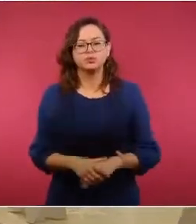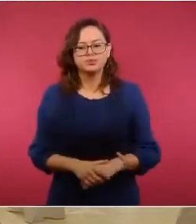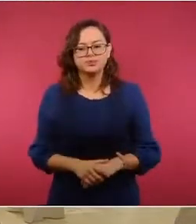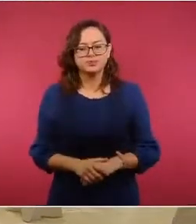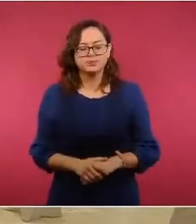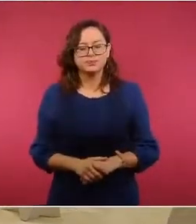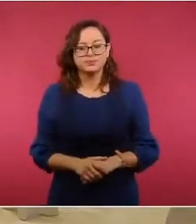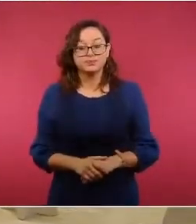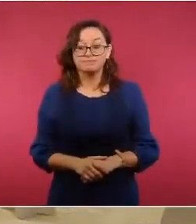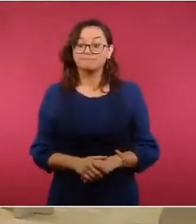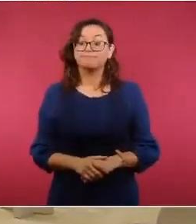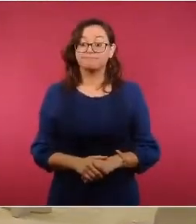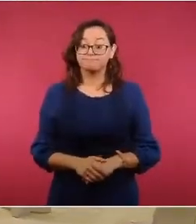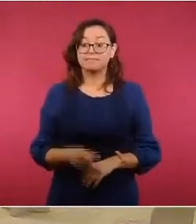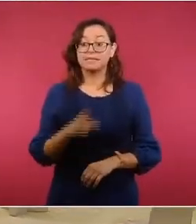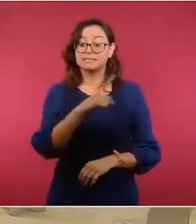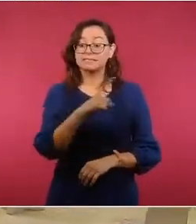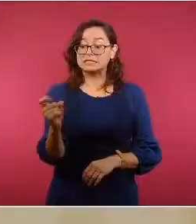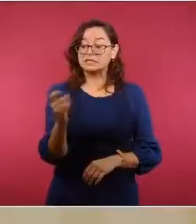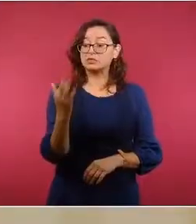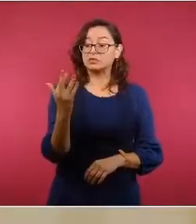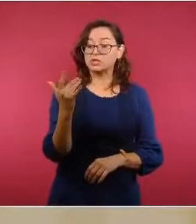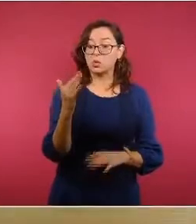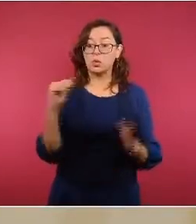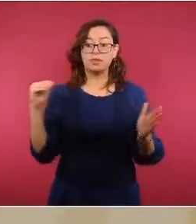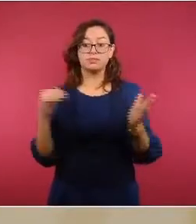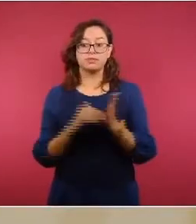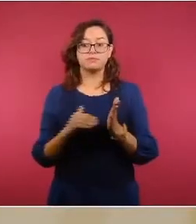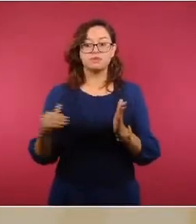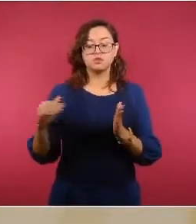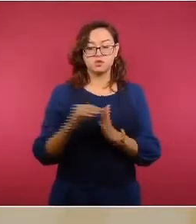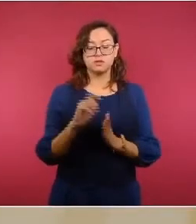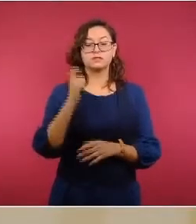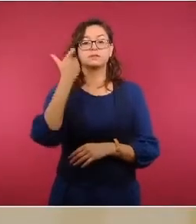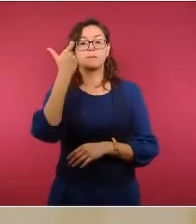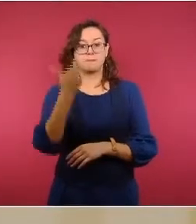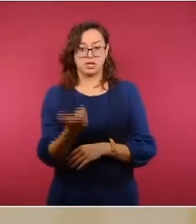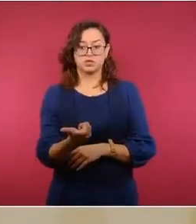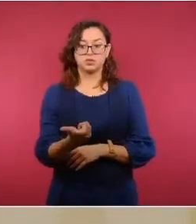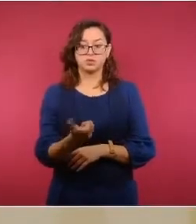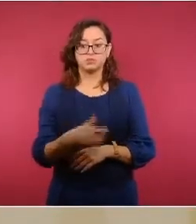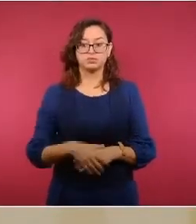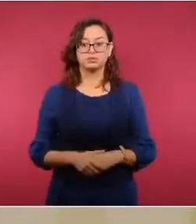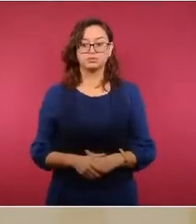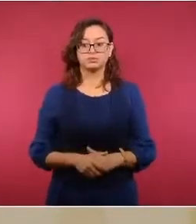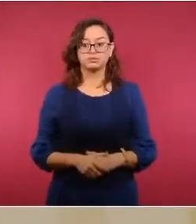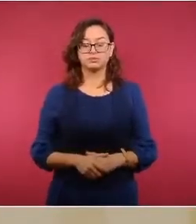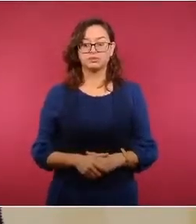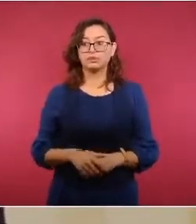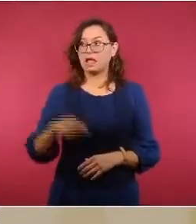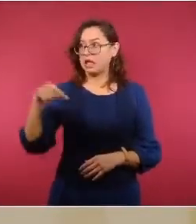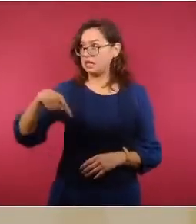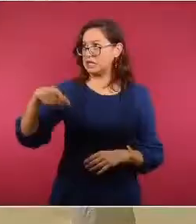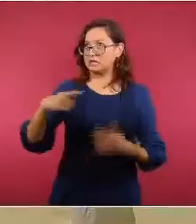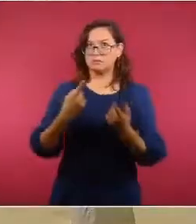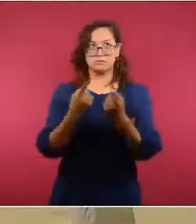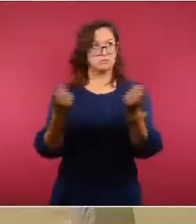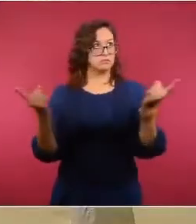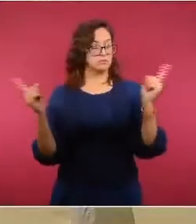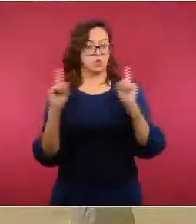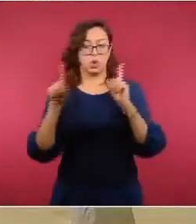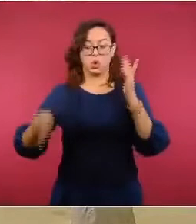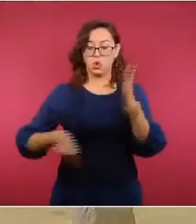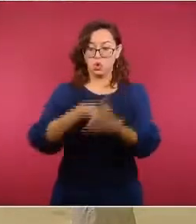pues alrededor de 150 millones de pesos. Este hangar